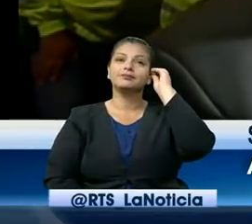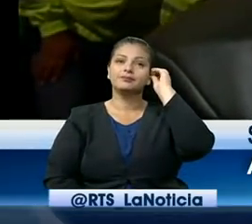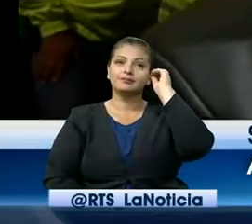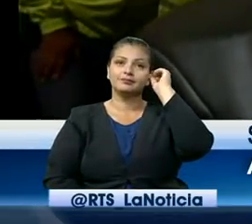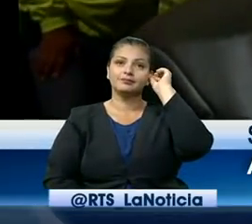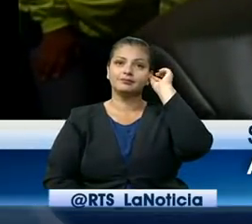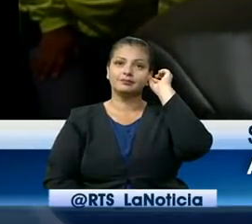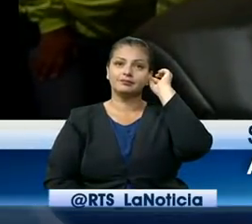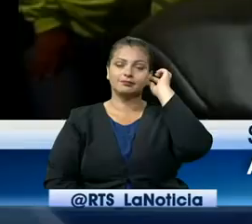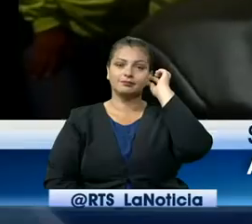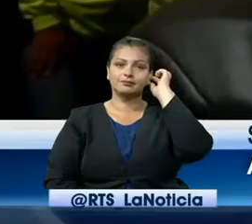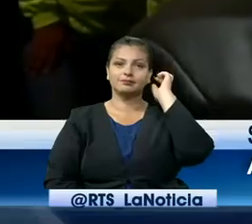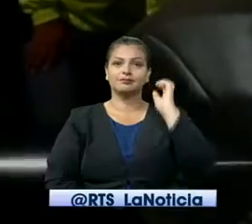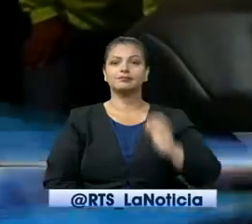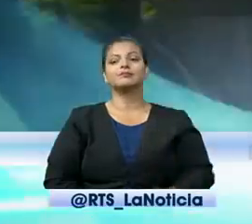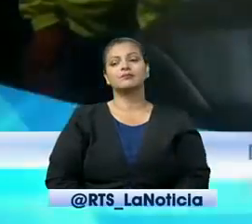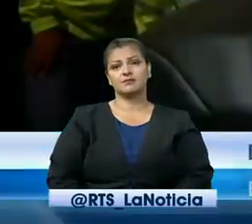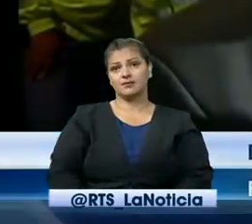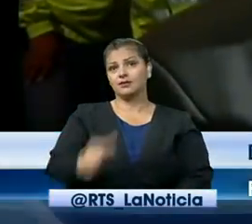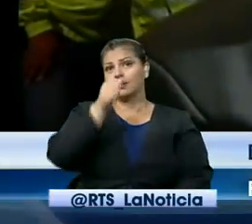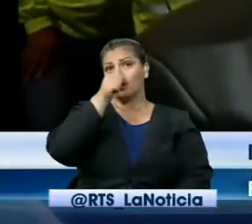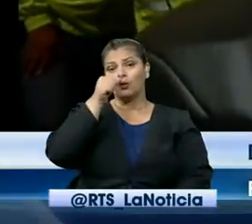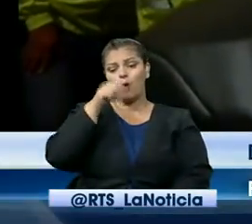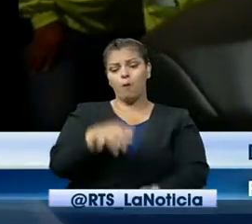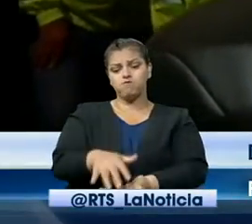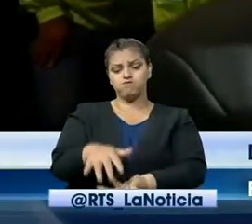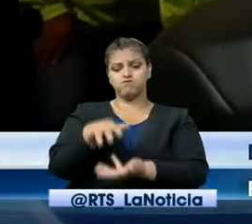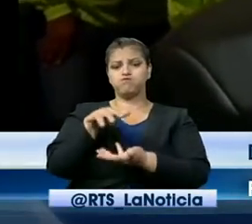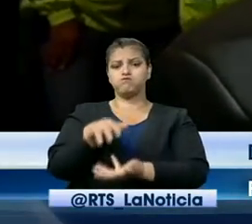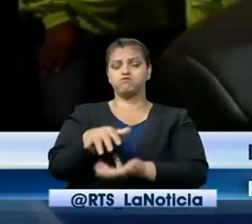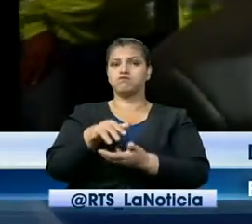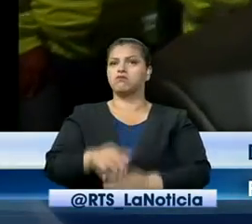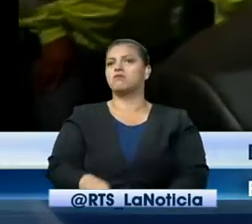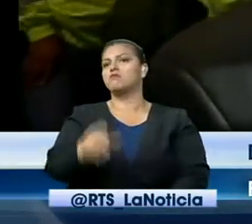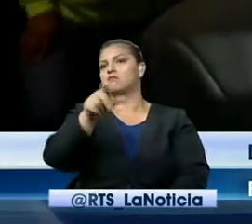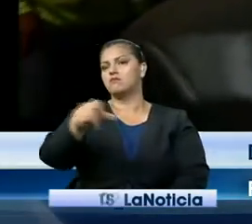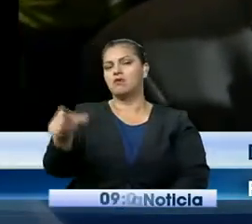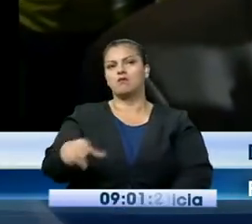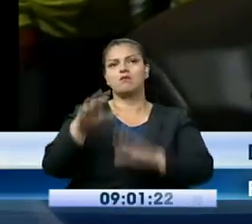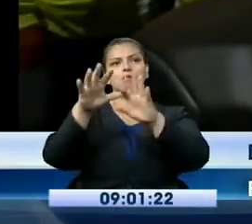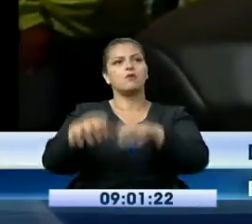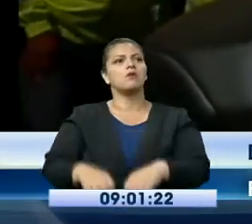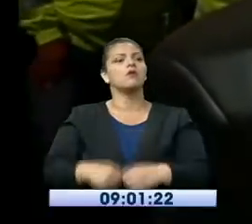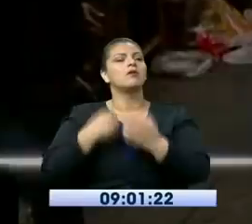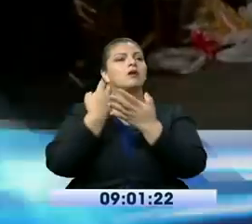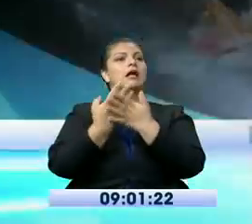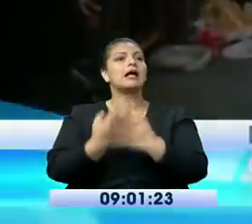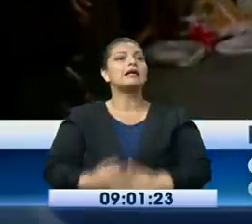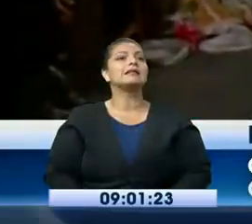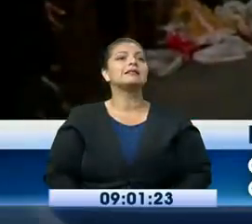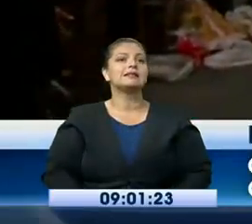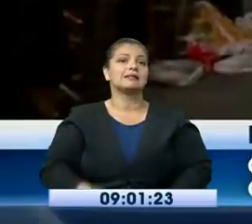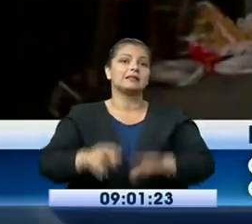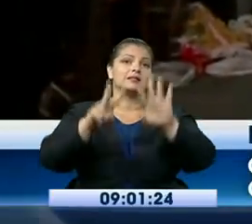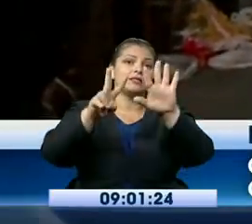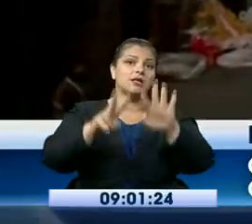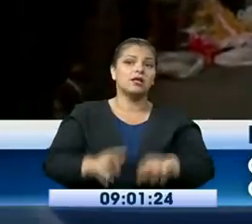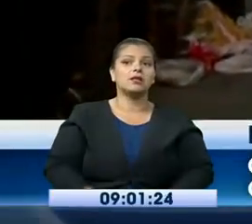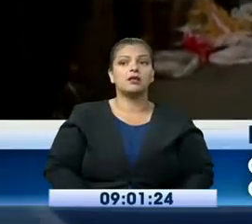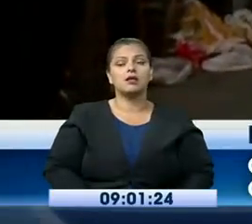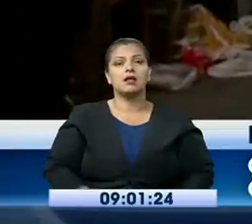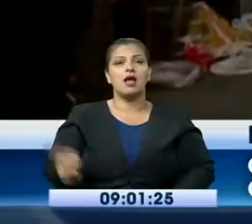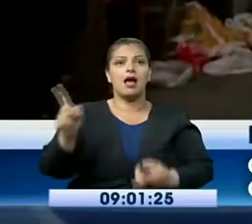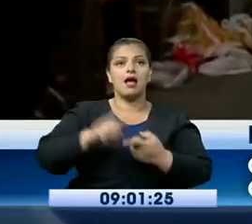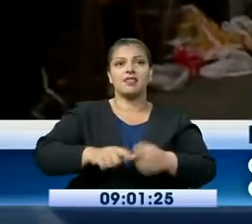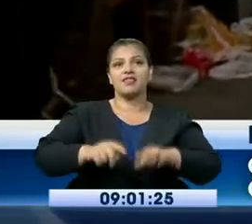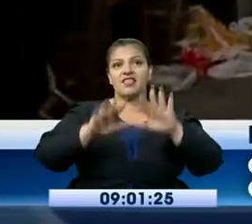establecer inclusive una pena 7 a 10 años o de 10 a 13 años preliminarmente se conoció que los